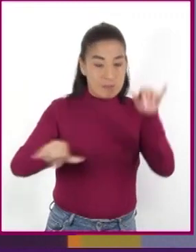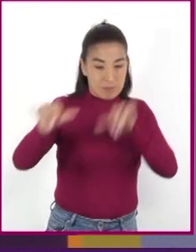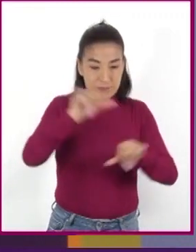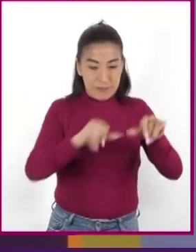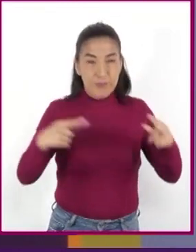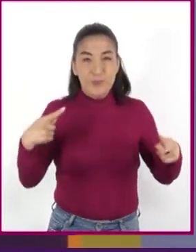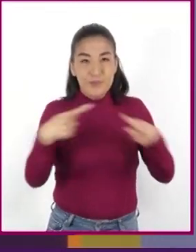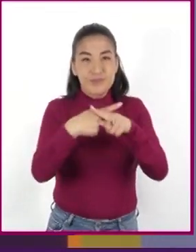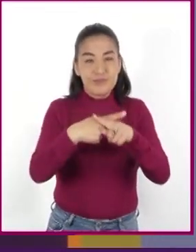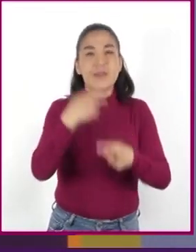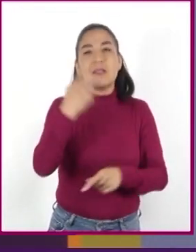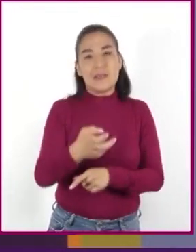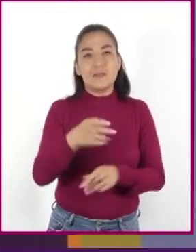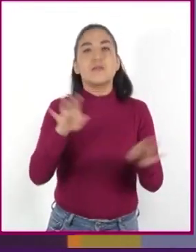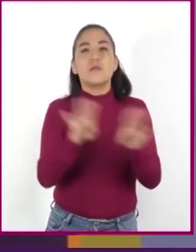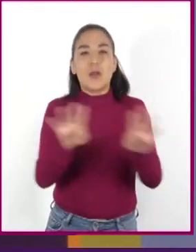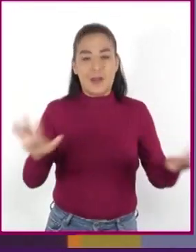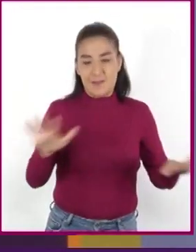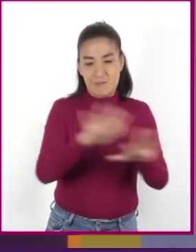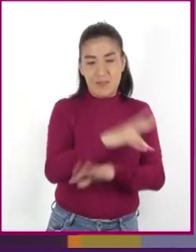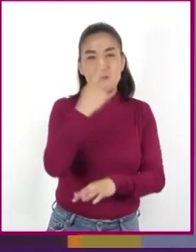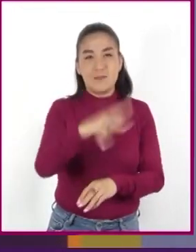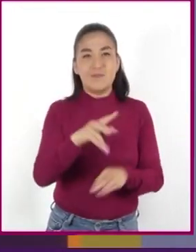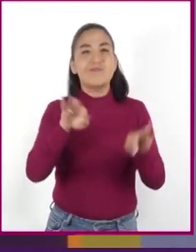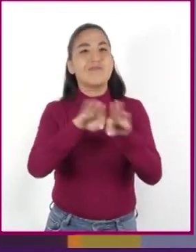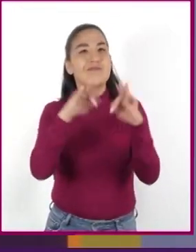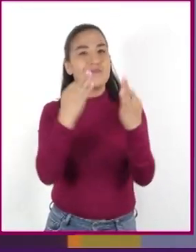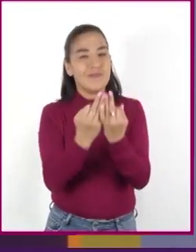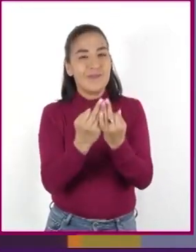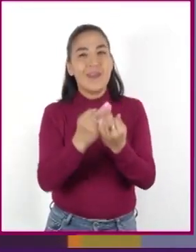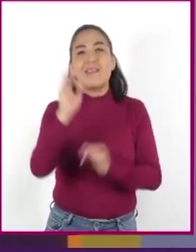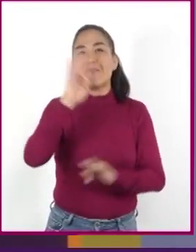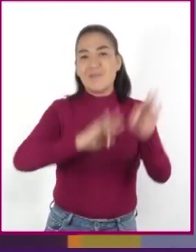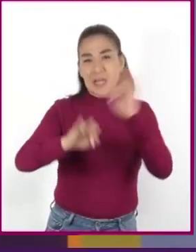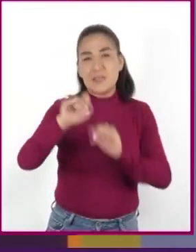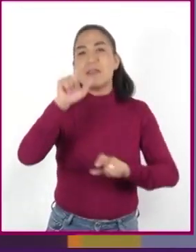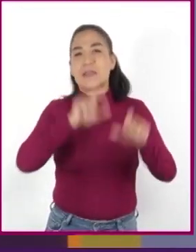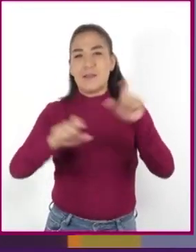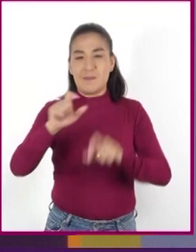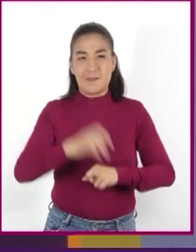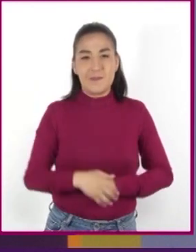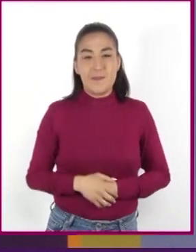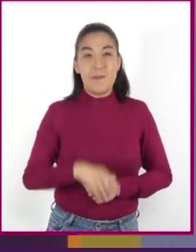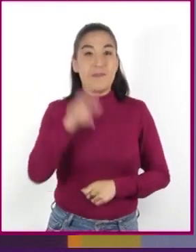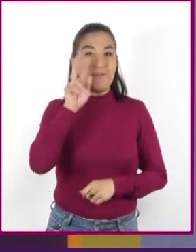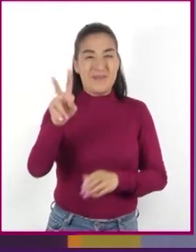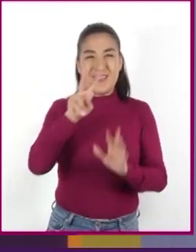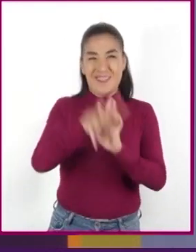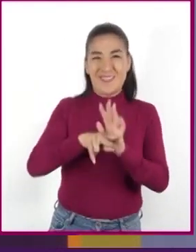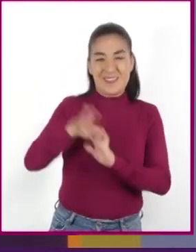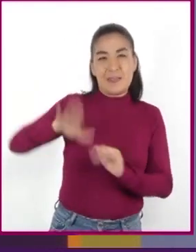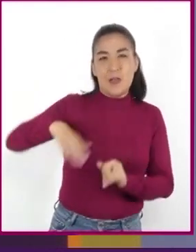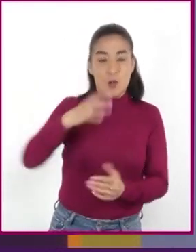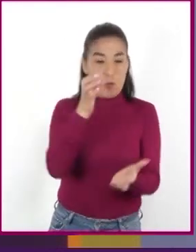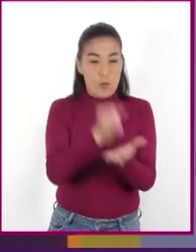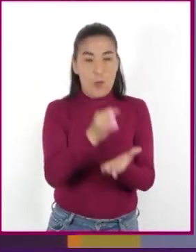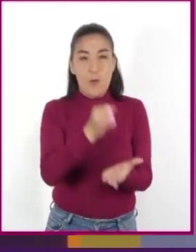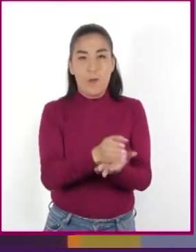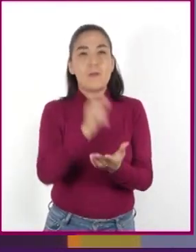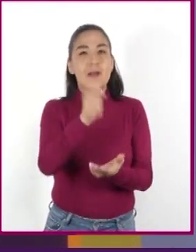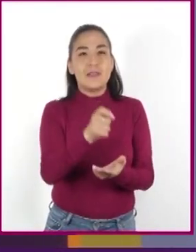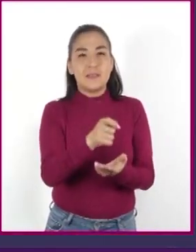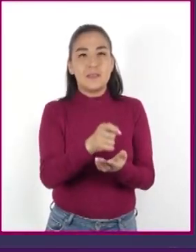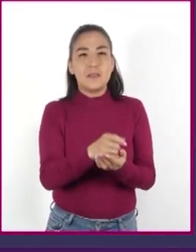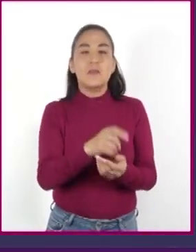química, los reactivos cambian sus propiedades físicas y químicas. En el video, observamos que el cobre se encontraba